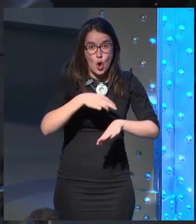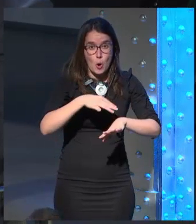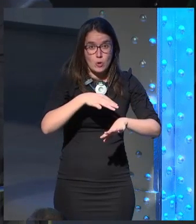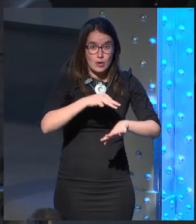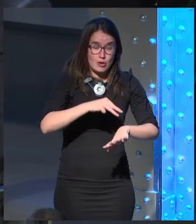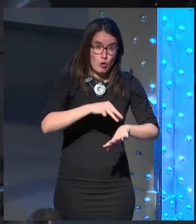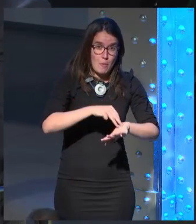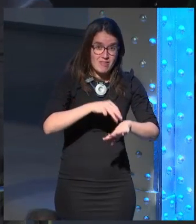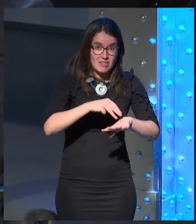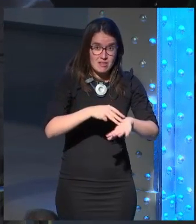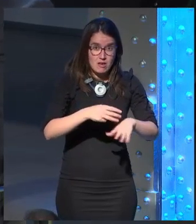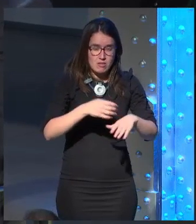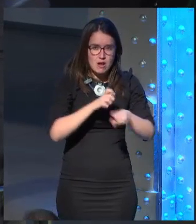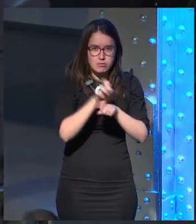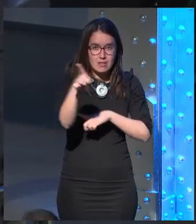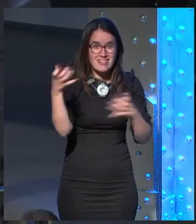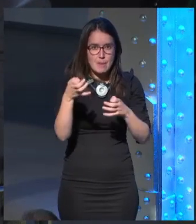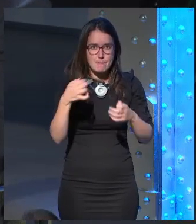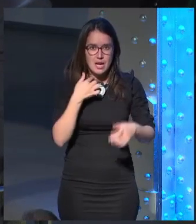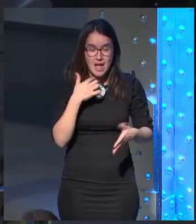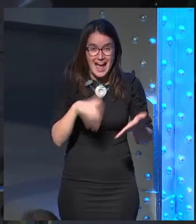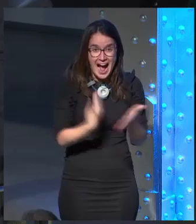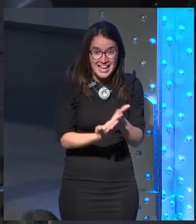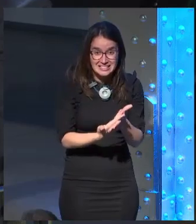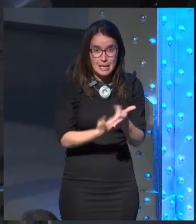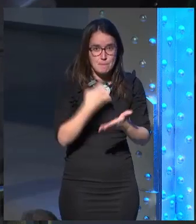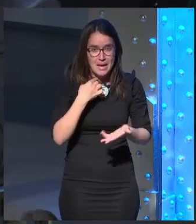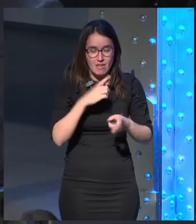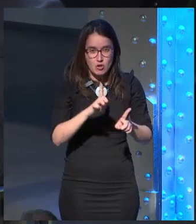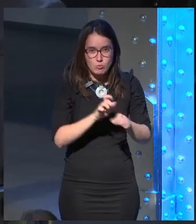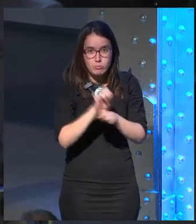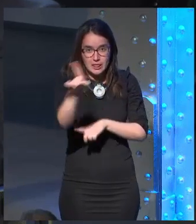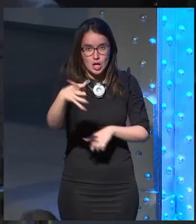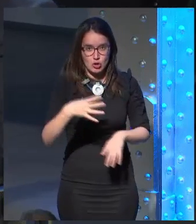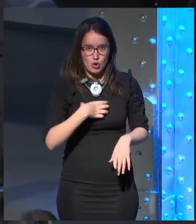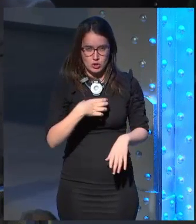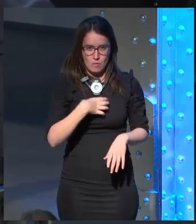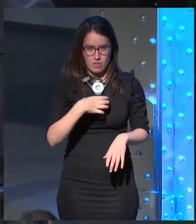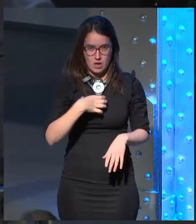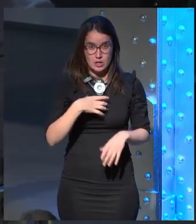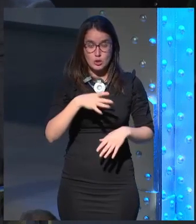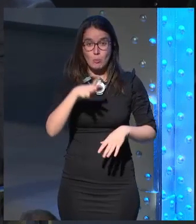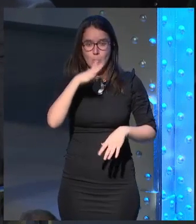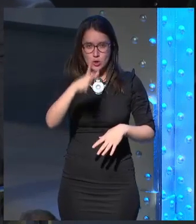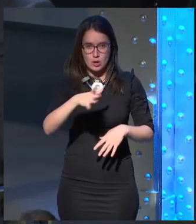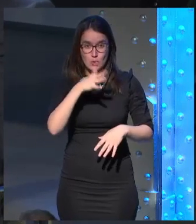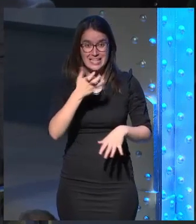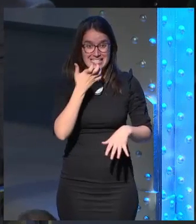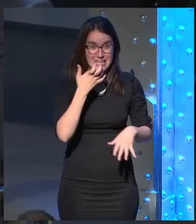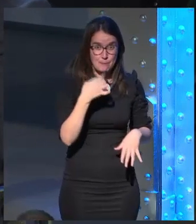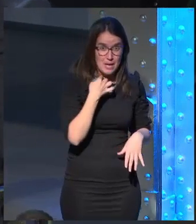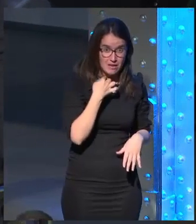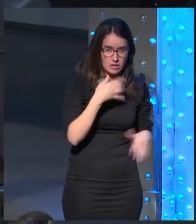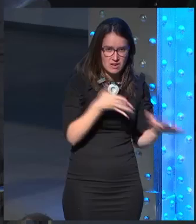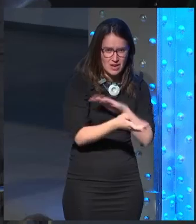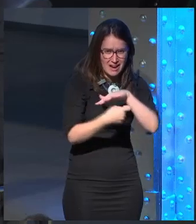mano y hasta que no se pierde no se lanza el cohete. La idea de esto es que si pierde su mano